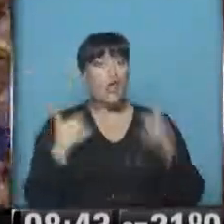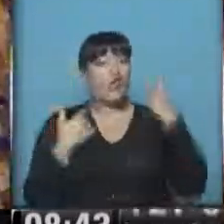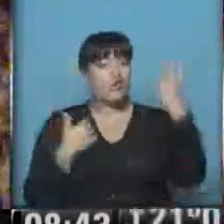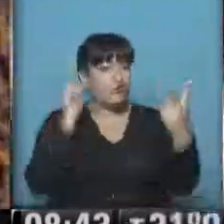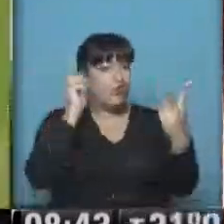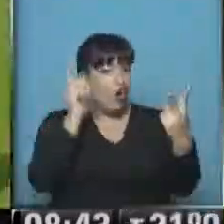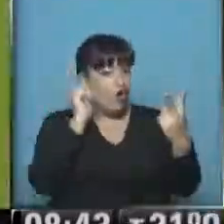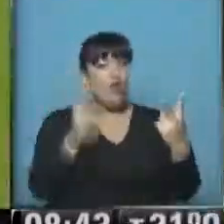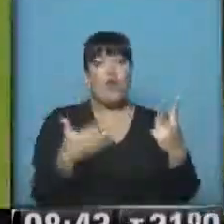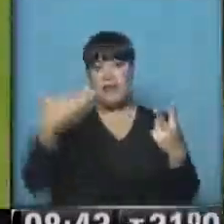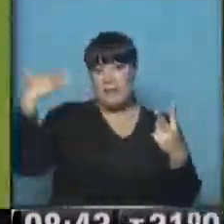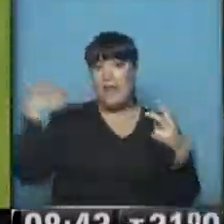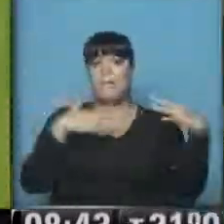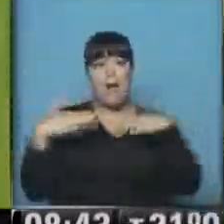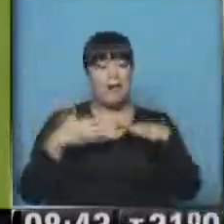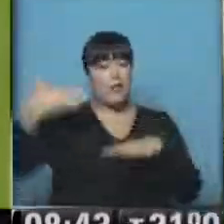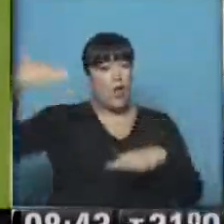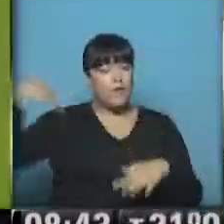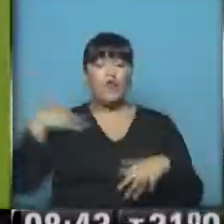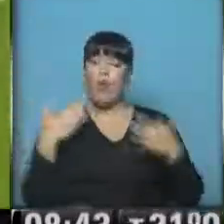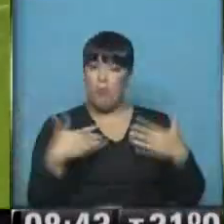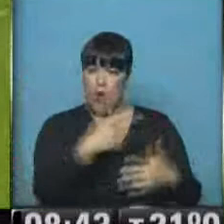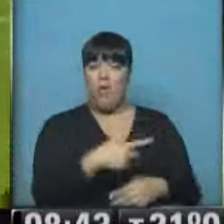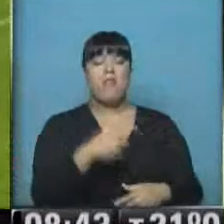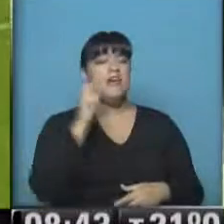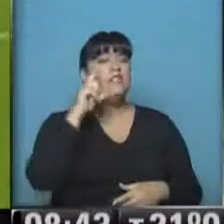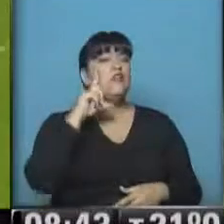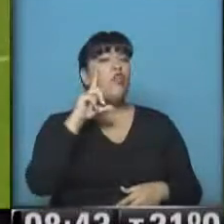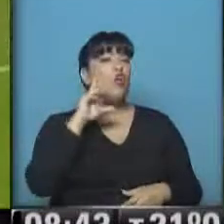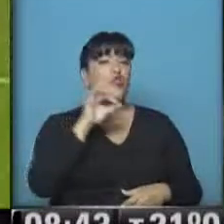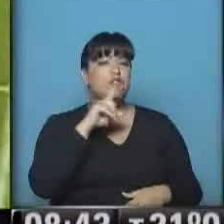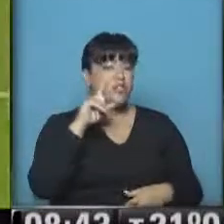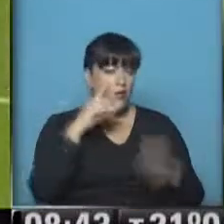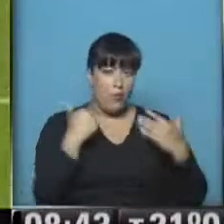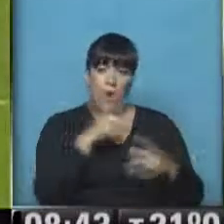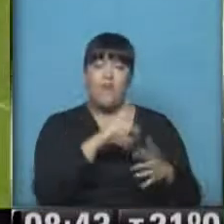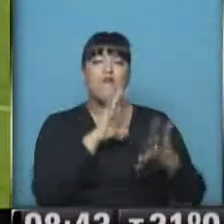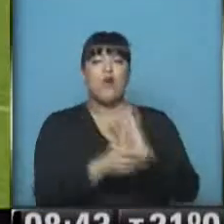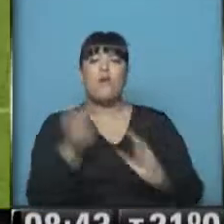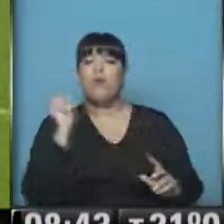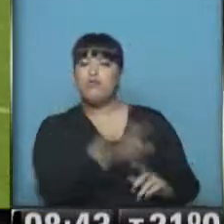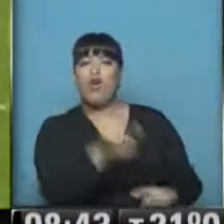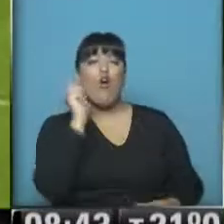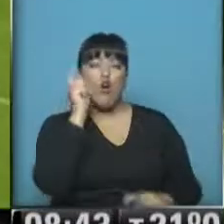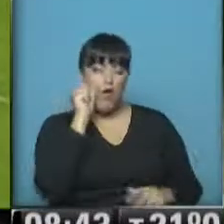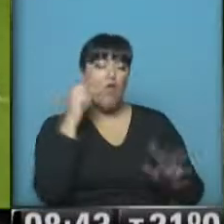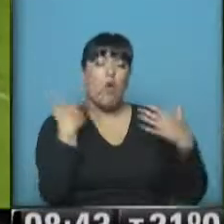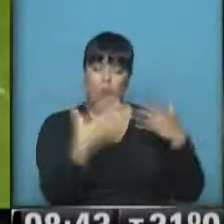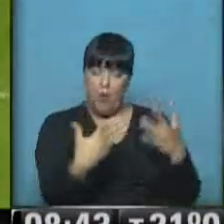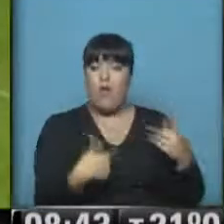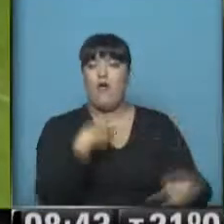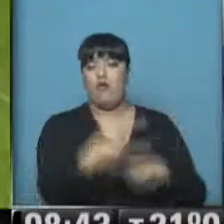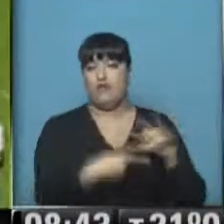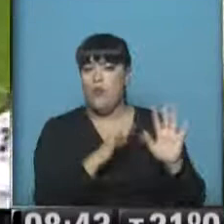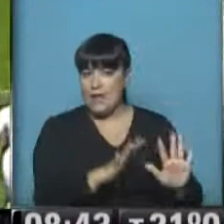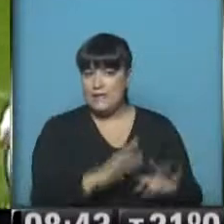muestras en los partidos anteriores de que podía darse de esta manera, de que su característica de goleador puede ratificarla partido a